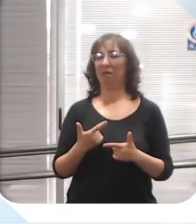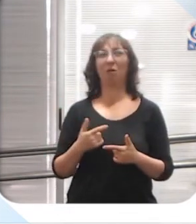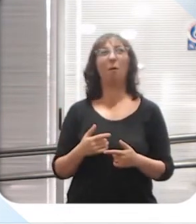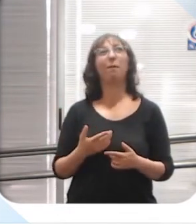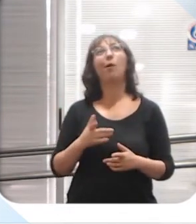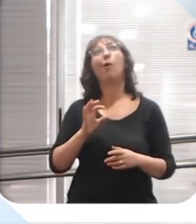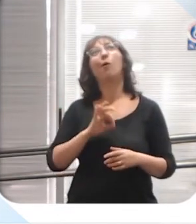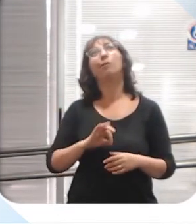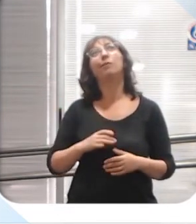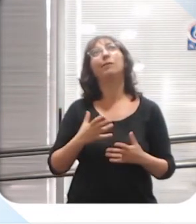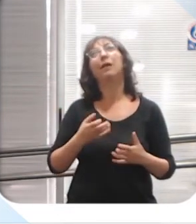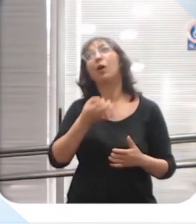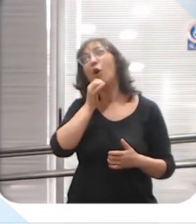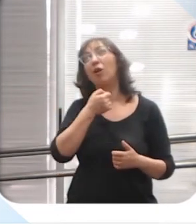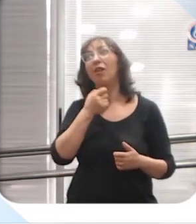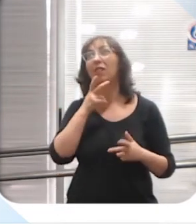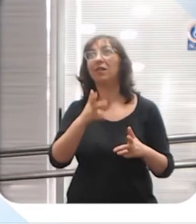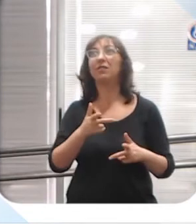encontré